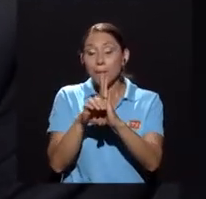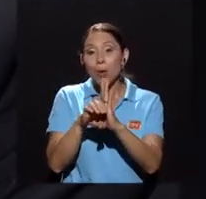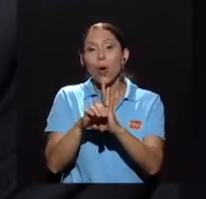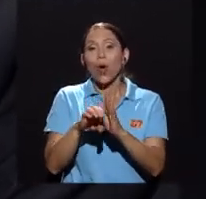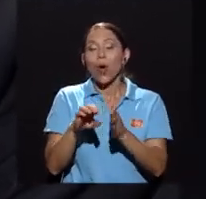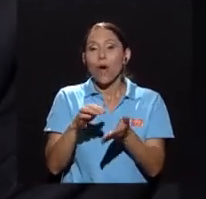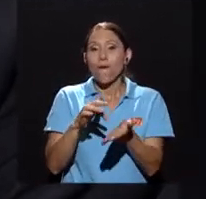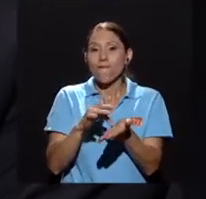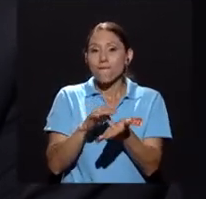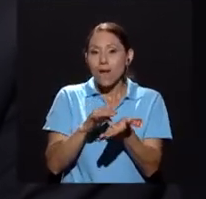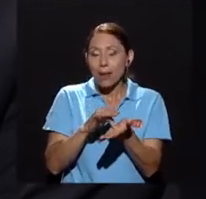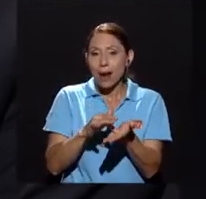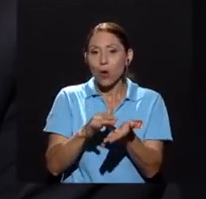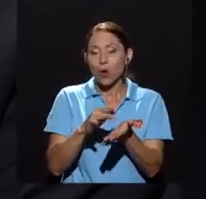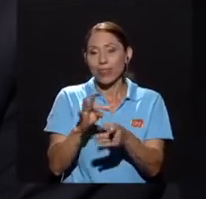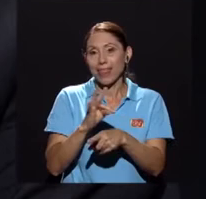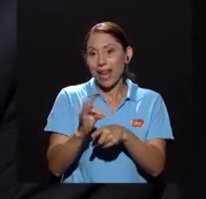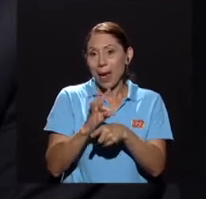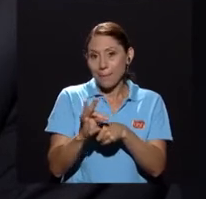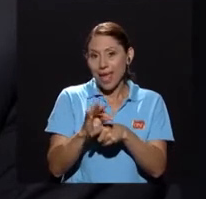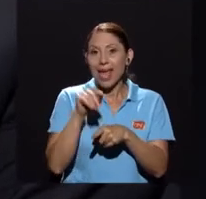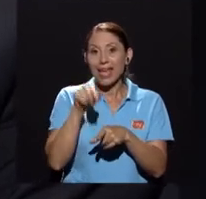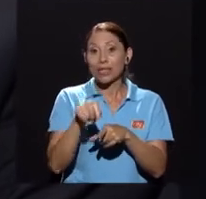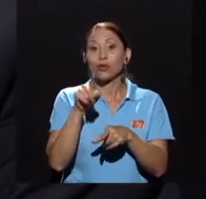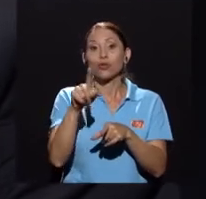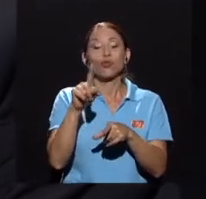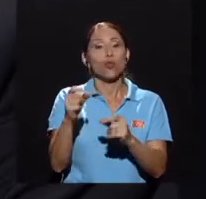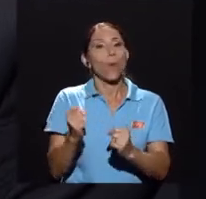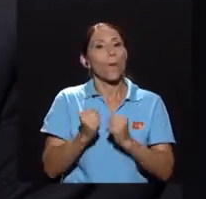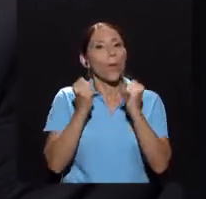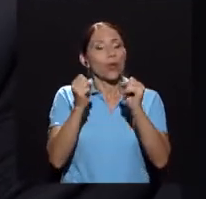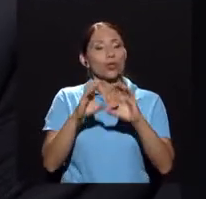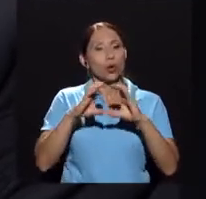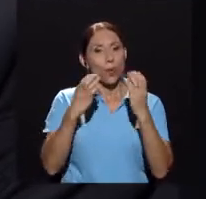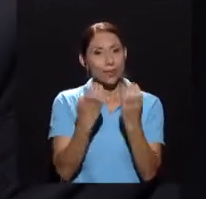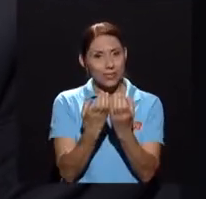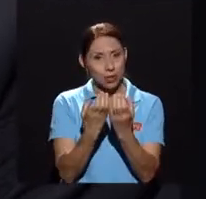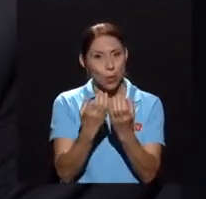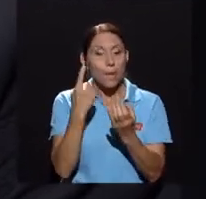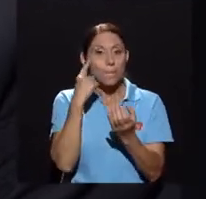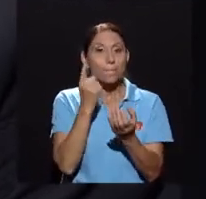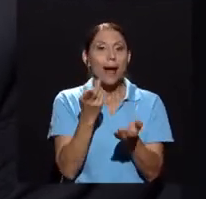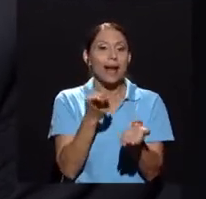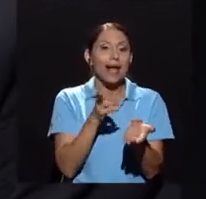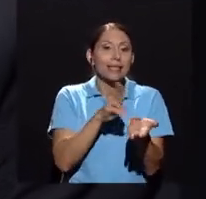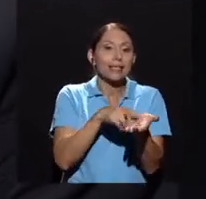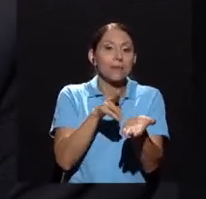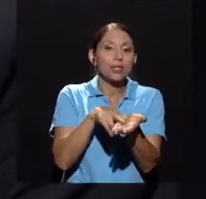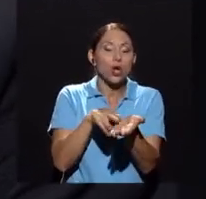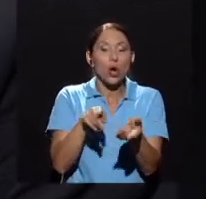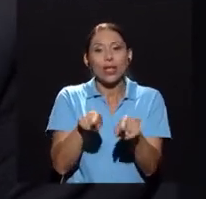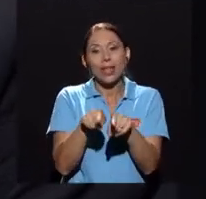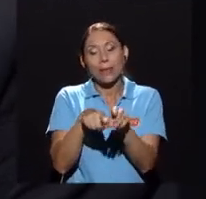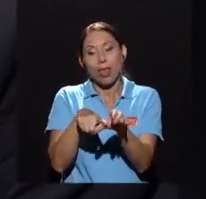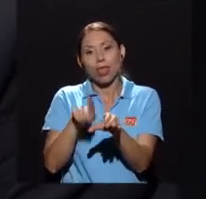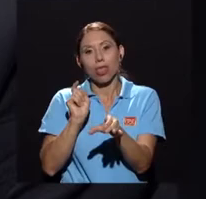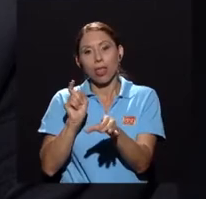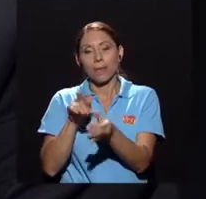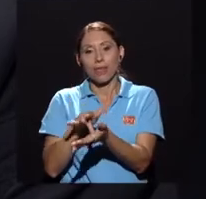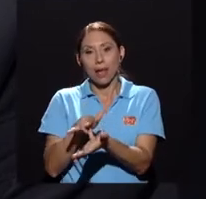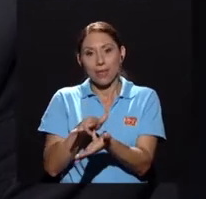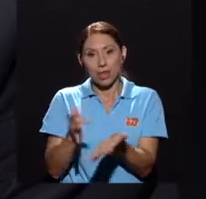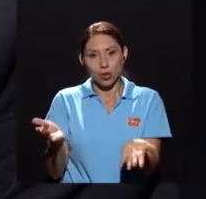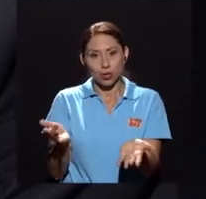poderosísimo comité que tiene la caja para la inscripción y desde inscripción de medicamentos que cada vez coge más